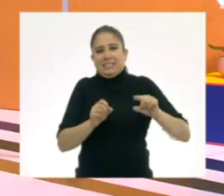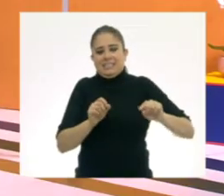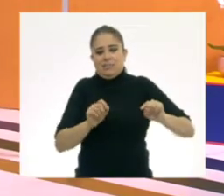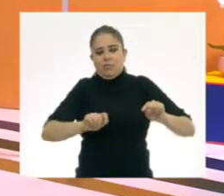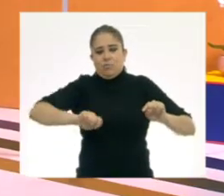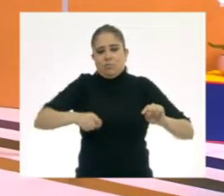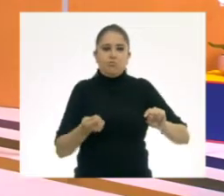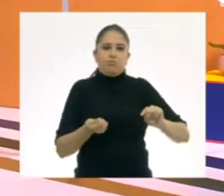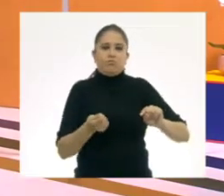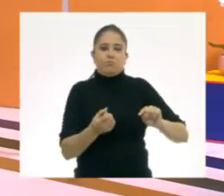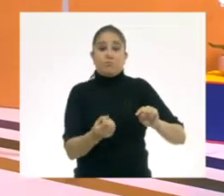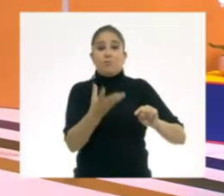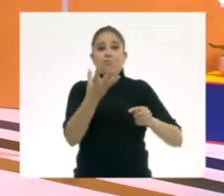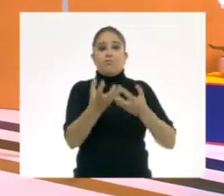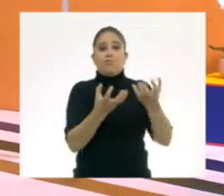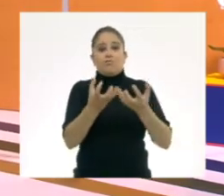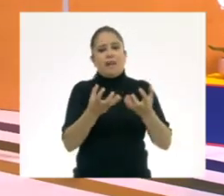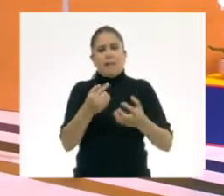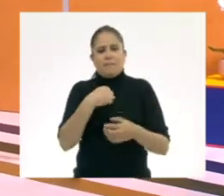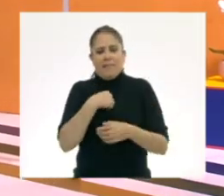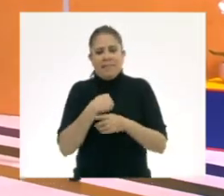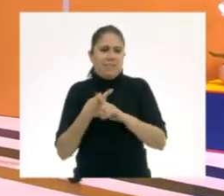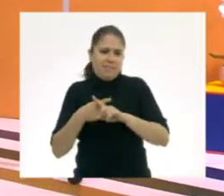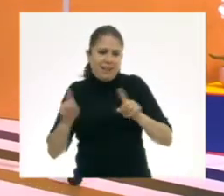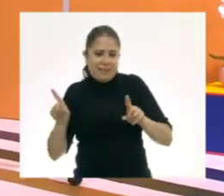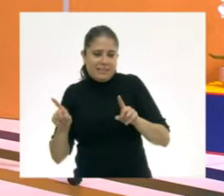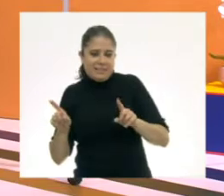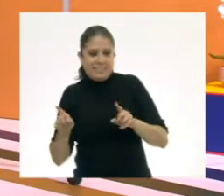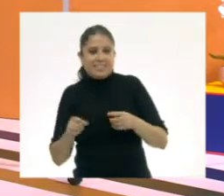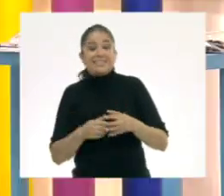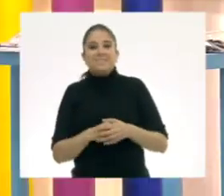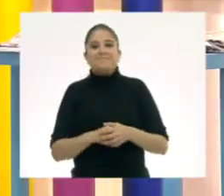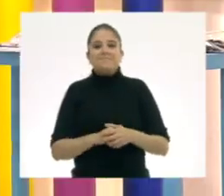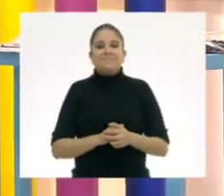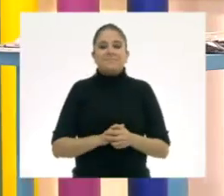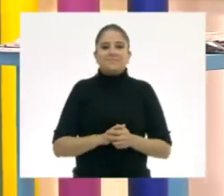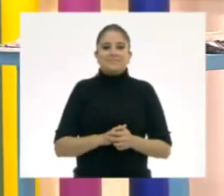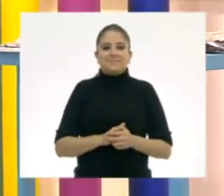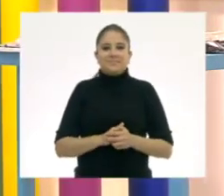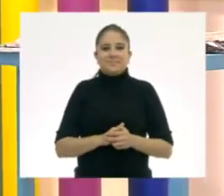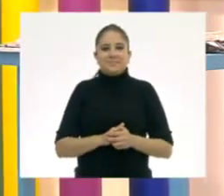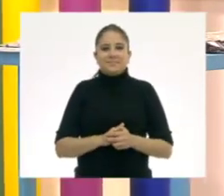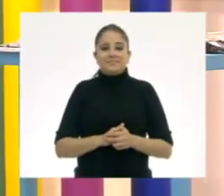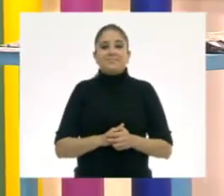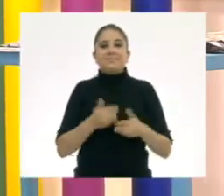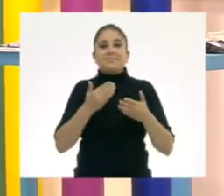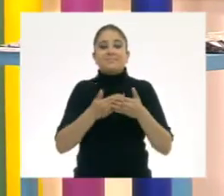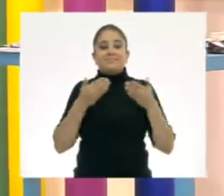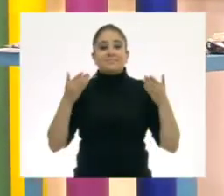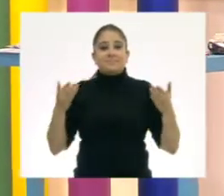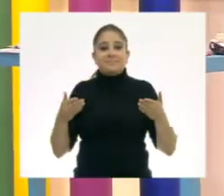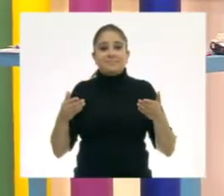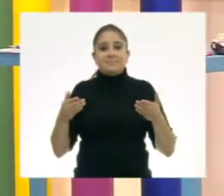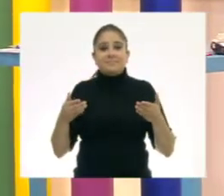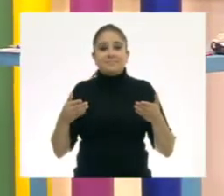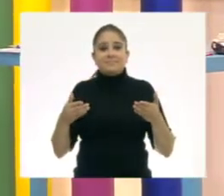Muy bien. La mía es diferente, pero bueno, tenemos... Ahora tenemos que agarrar